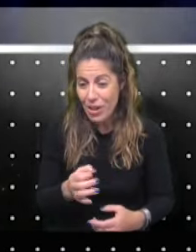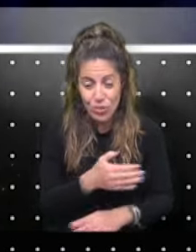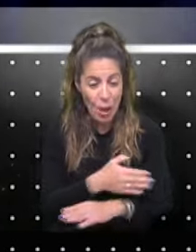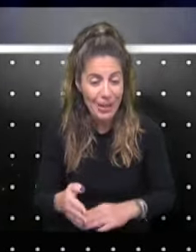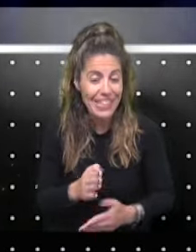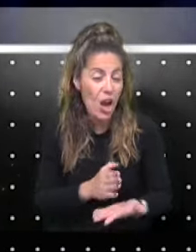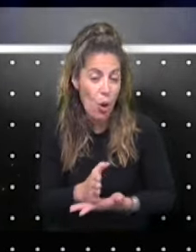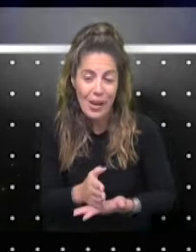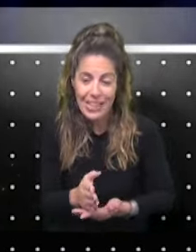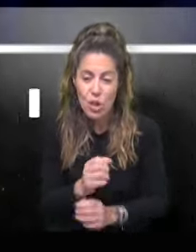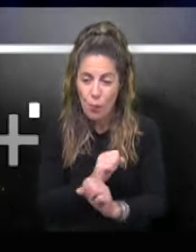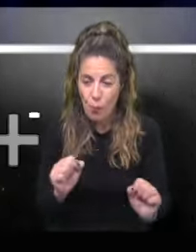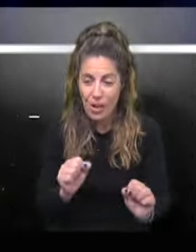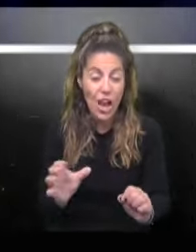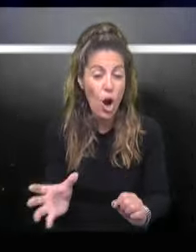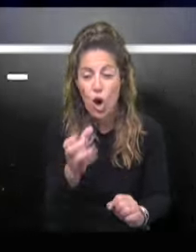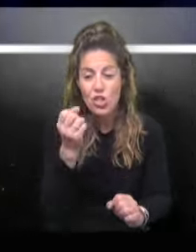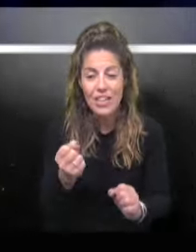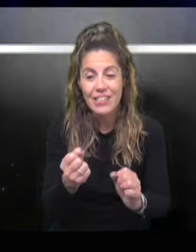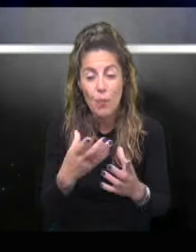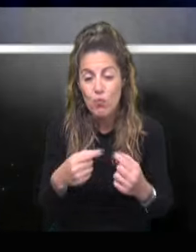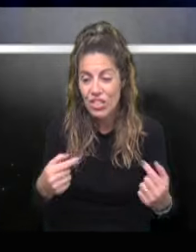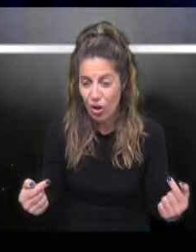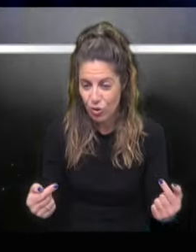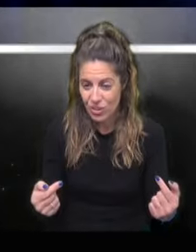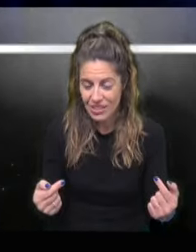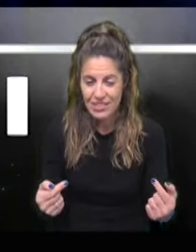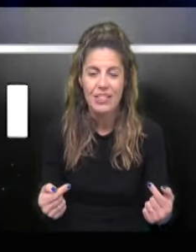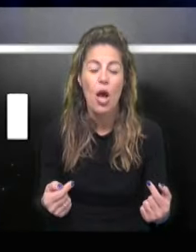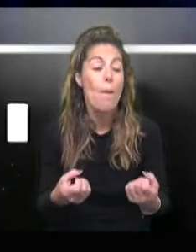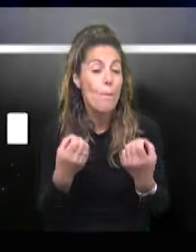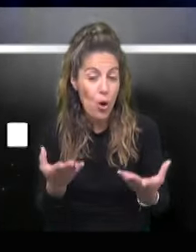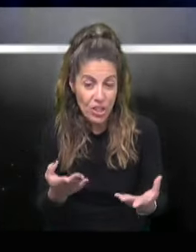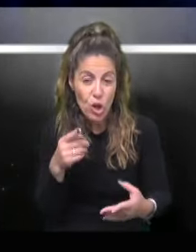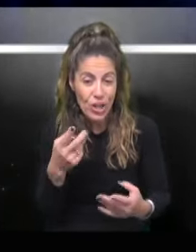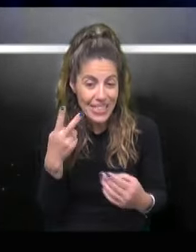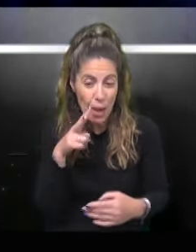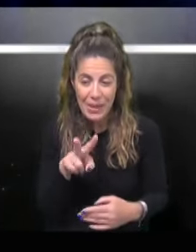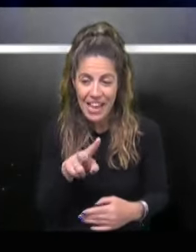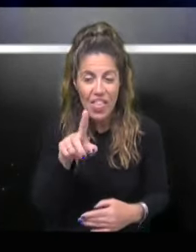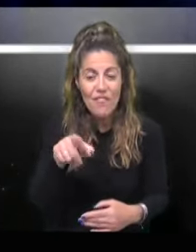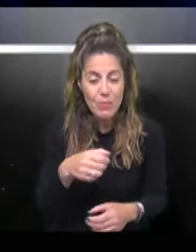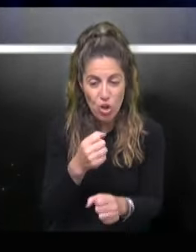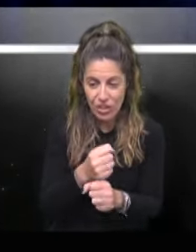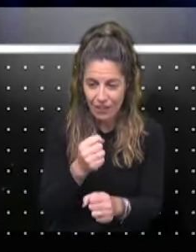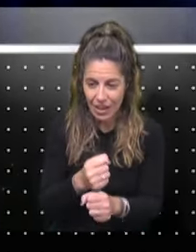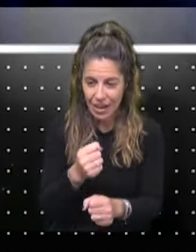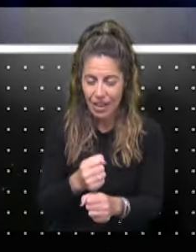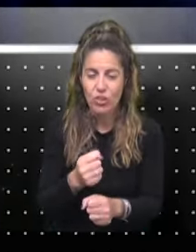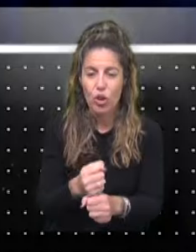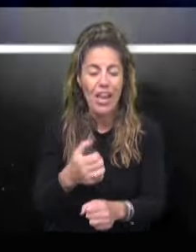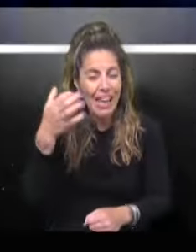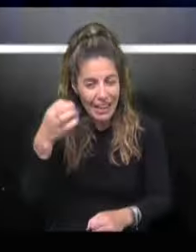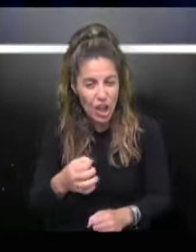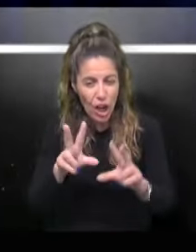de la cooperación pueden conseguirse muchos logros No es cierto este por eso con esa mirada es que venimos trabajando y creo